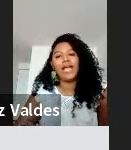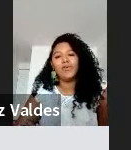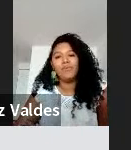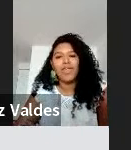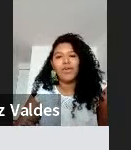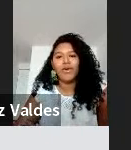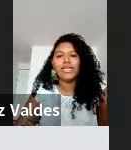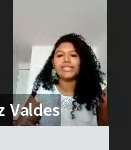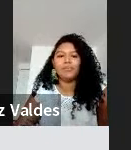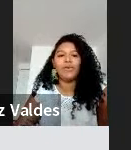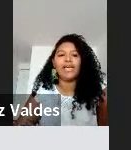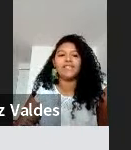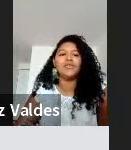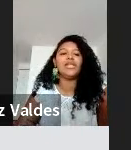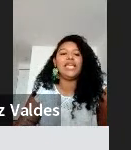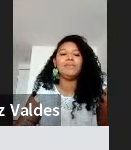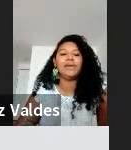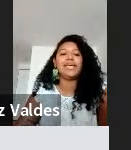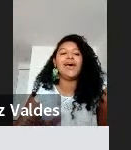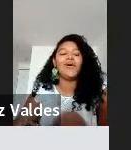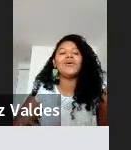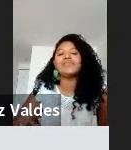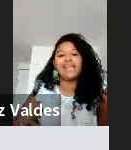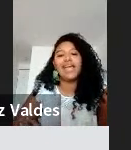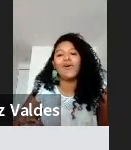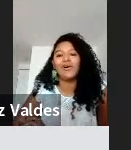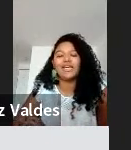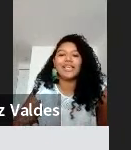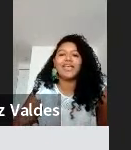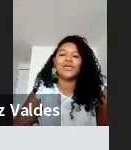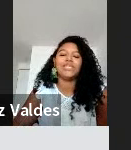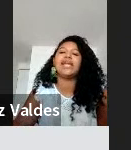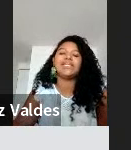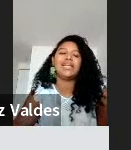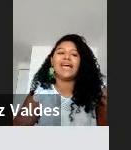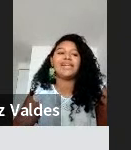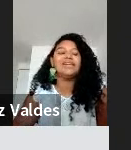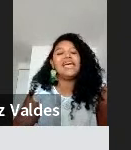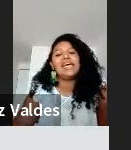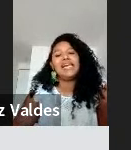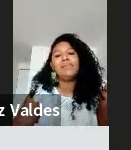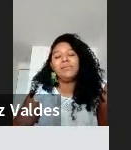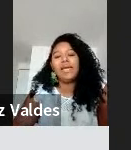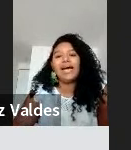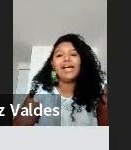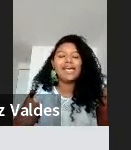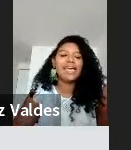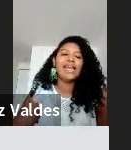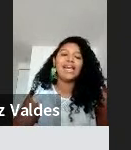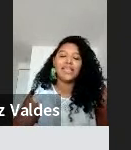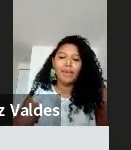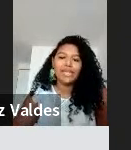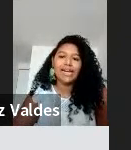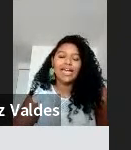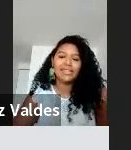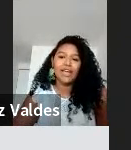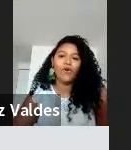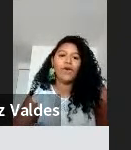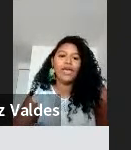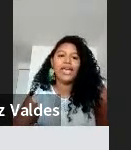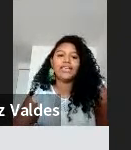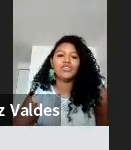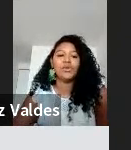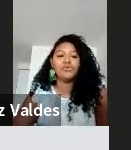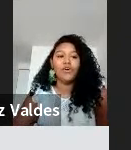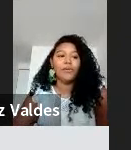pasado 1 año y medio desde esta publicación y han pasado 3 cosas que yo quisiera resaltar. La primera es que la Red Petra